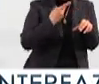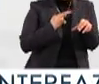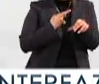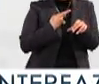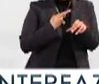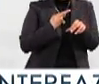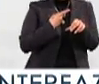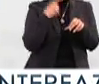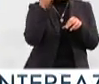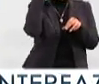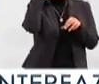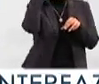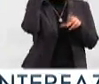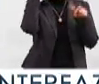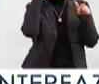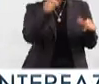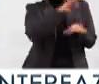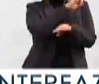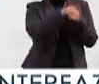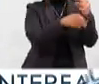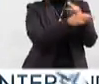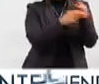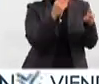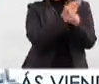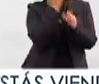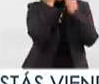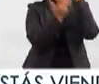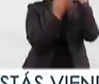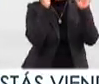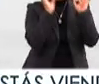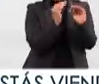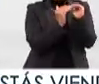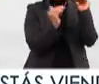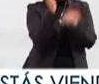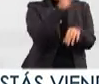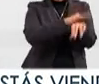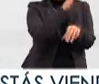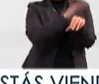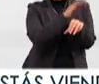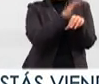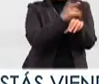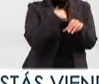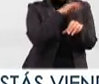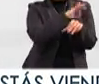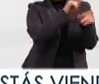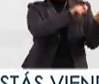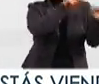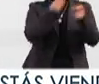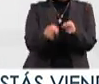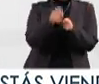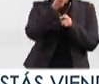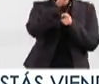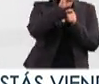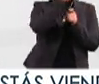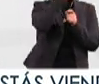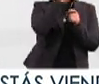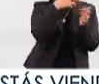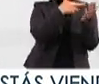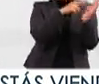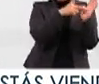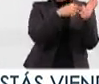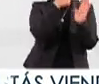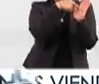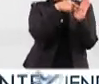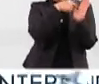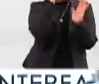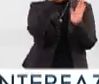eso en mente tener todas las materias científicas bastante bien para así poder obtener uno de los requisitos para